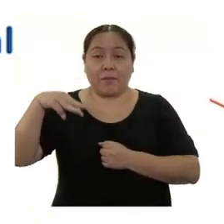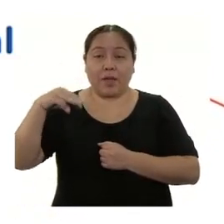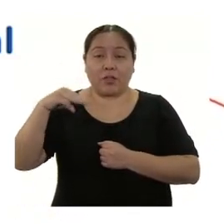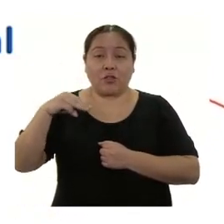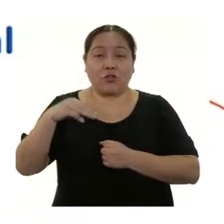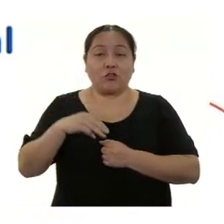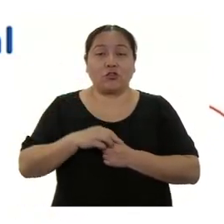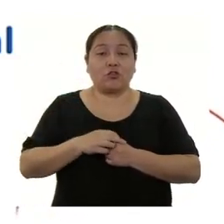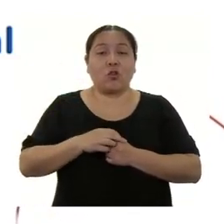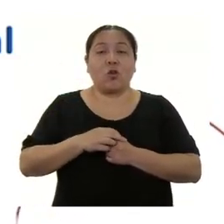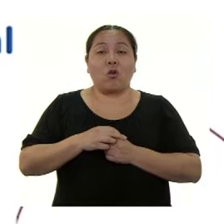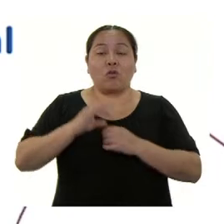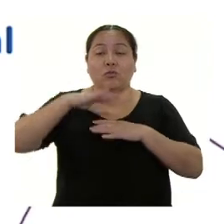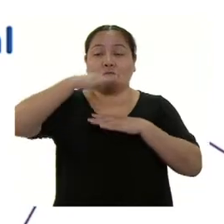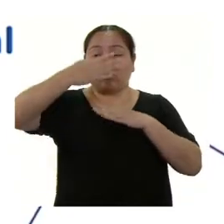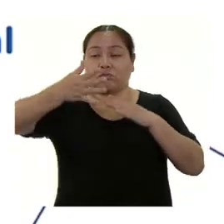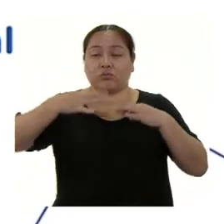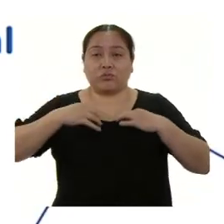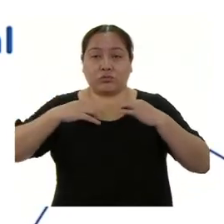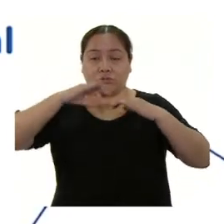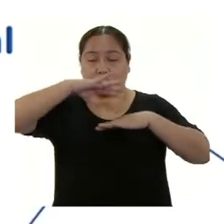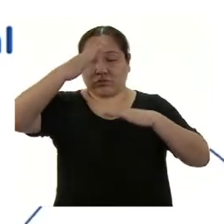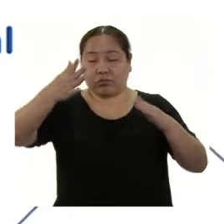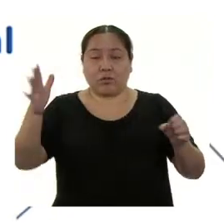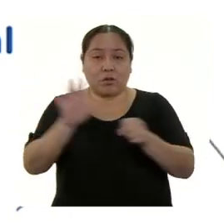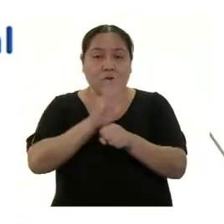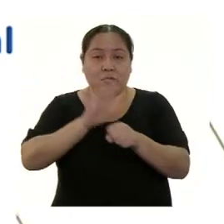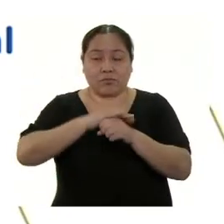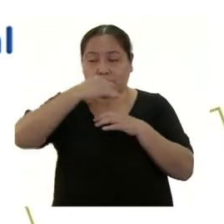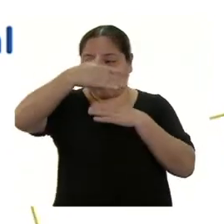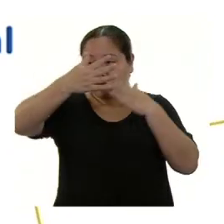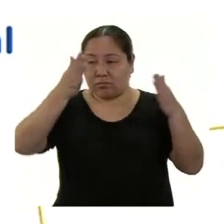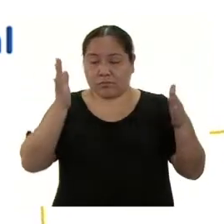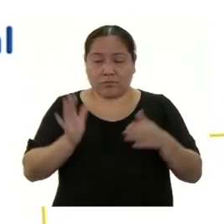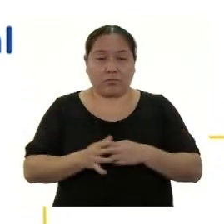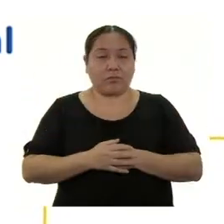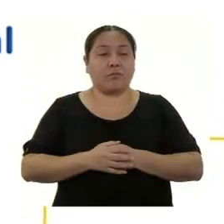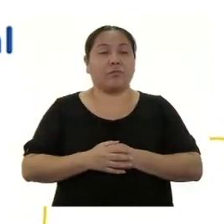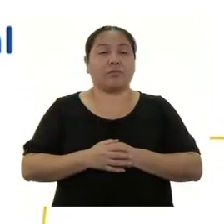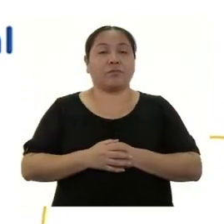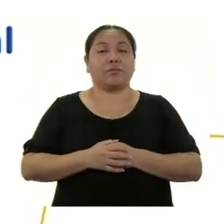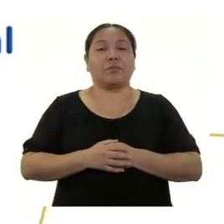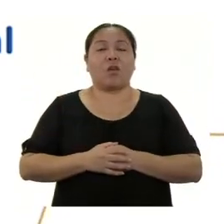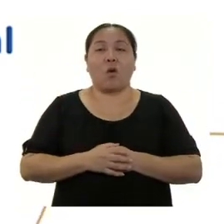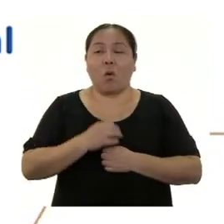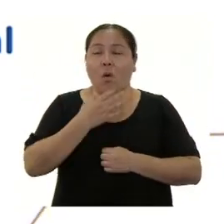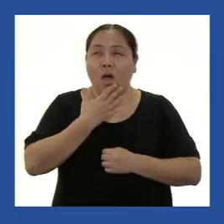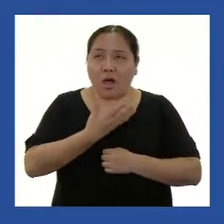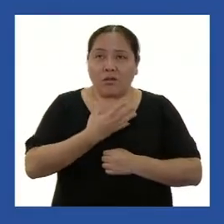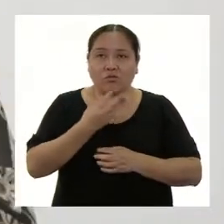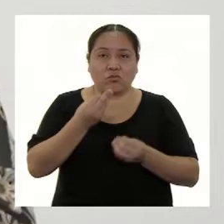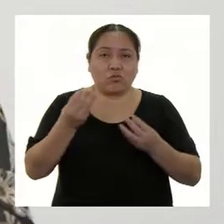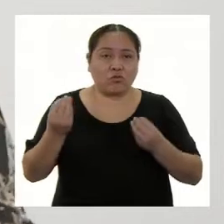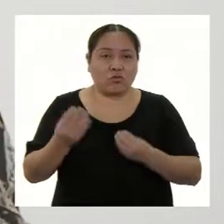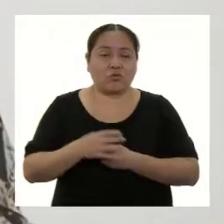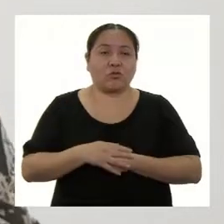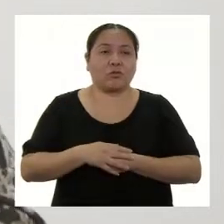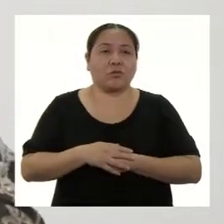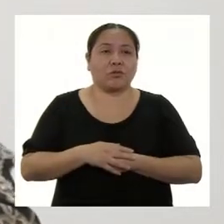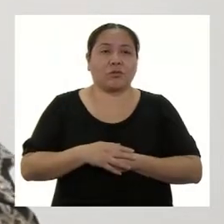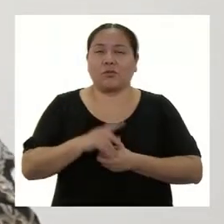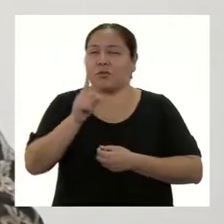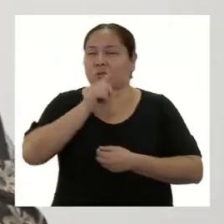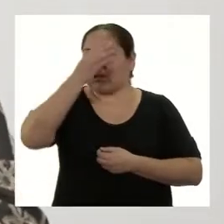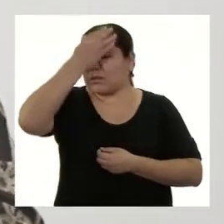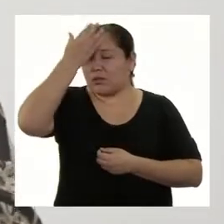tela para cubrir toda la superficie del techo y del falso techo. ¡Asu! Es un montón. ¿No te